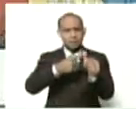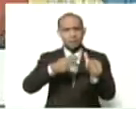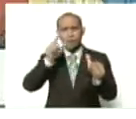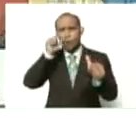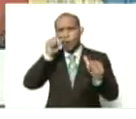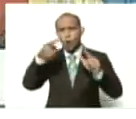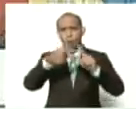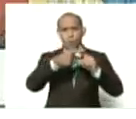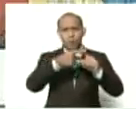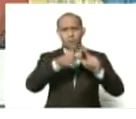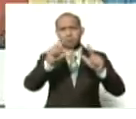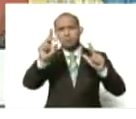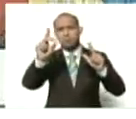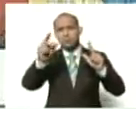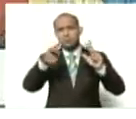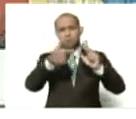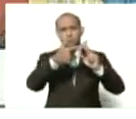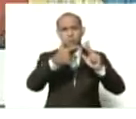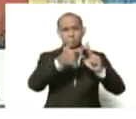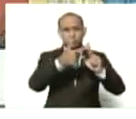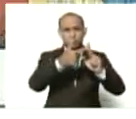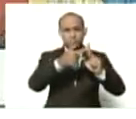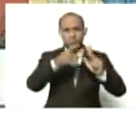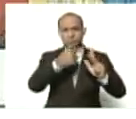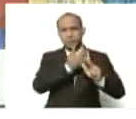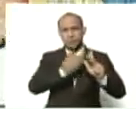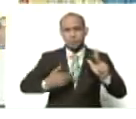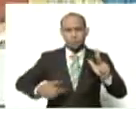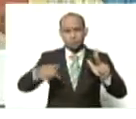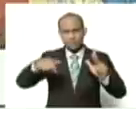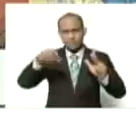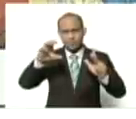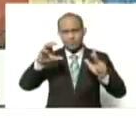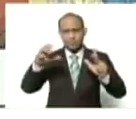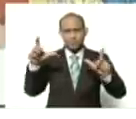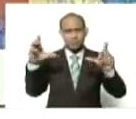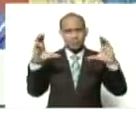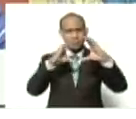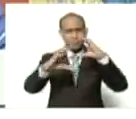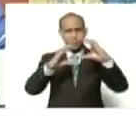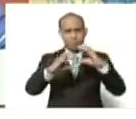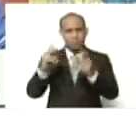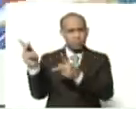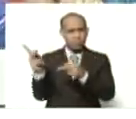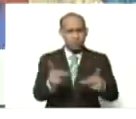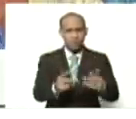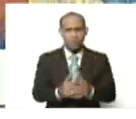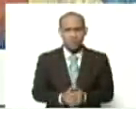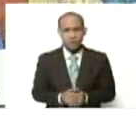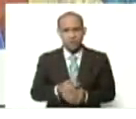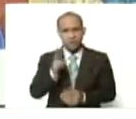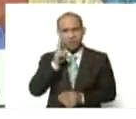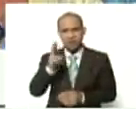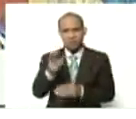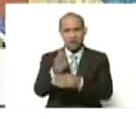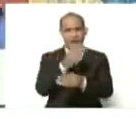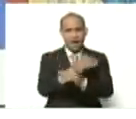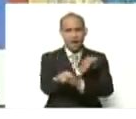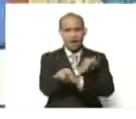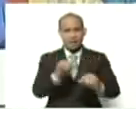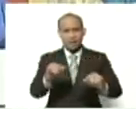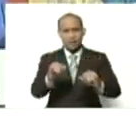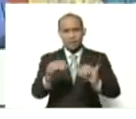y Julio Riobó. Tres estrellas de la comunicación, los invito. Bueno, fíjense, antes de terminar, tenemos unos